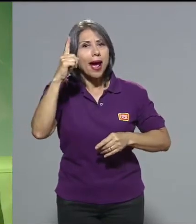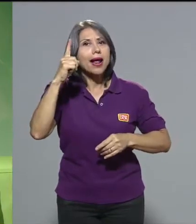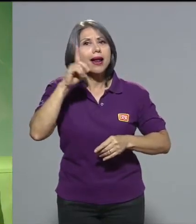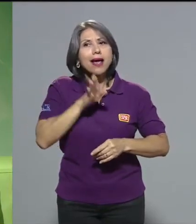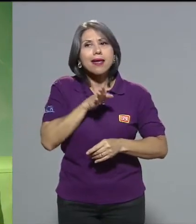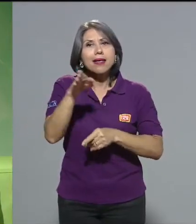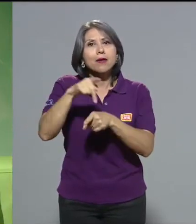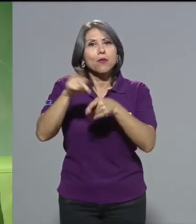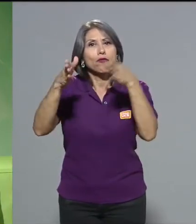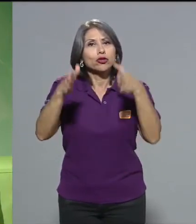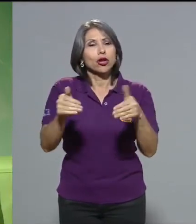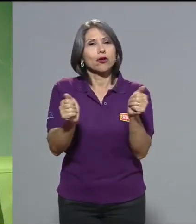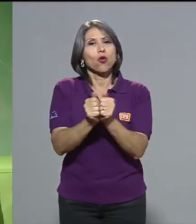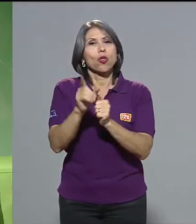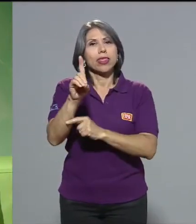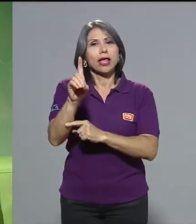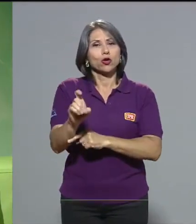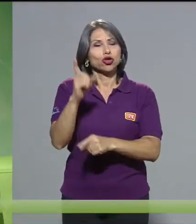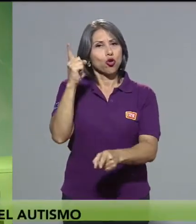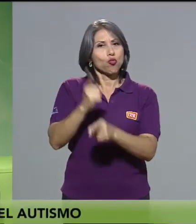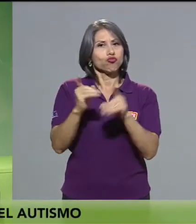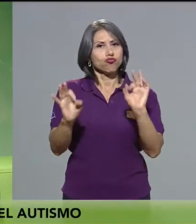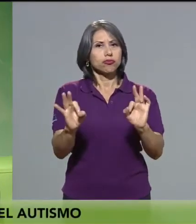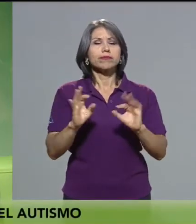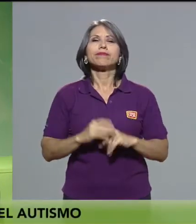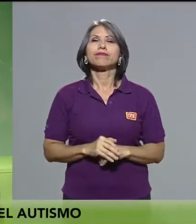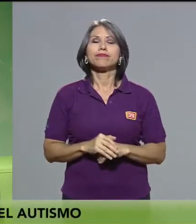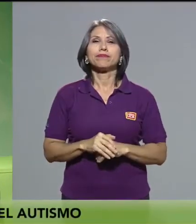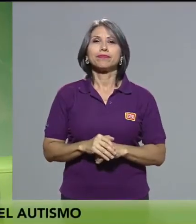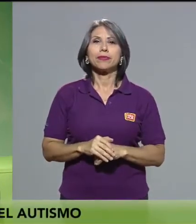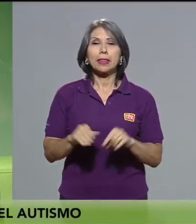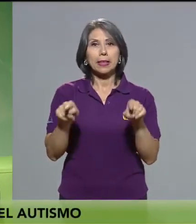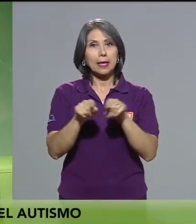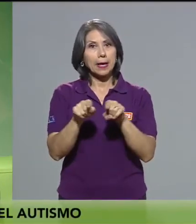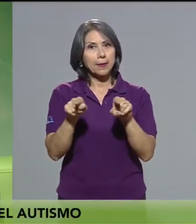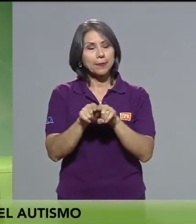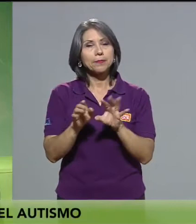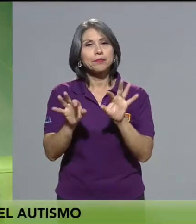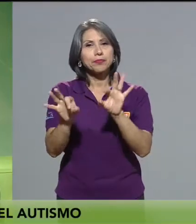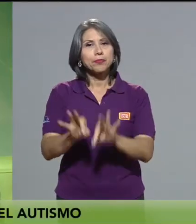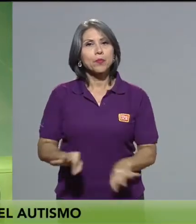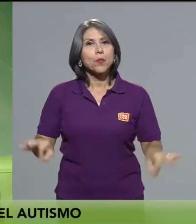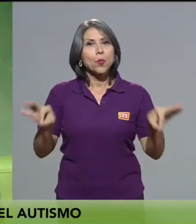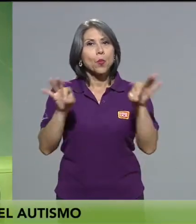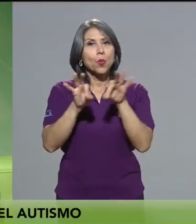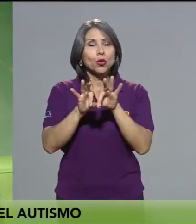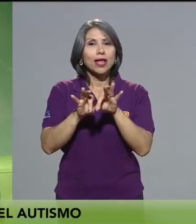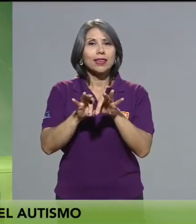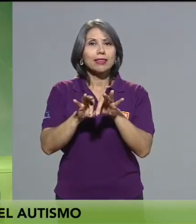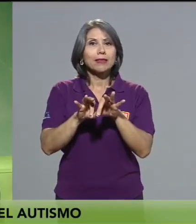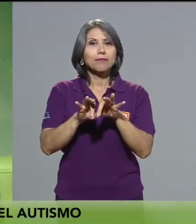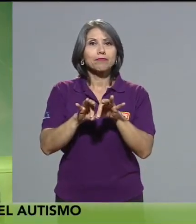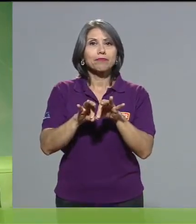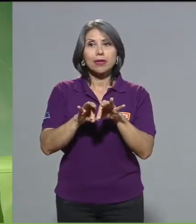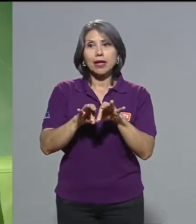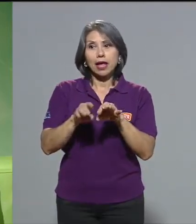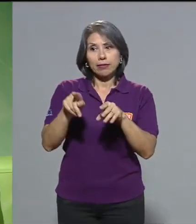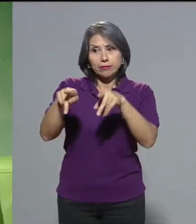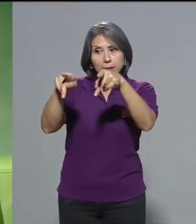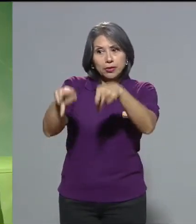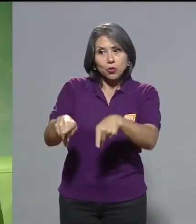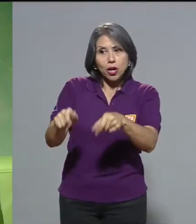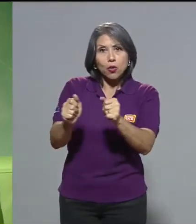¿verdad? También importante que el diagnóstico puede variar a lo largo de la vida de la persona,